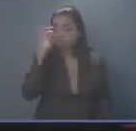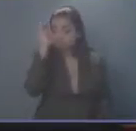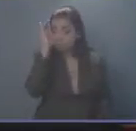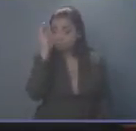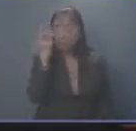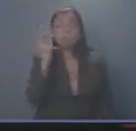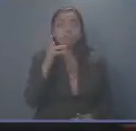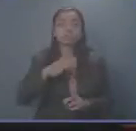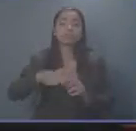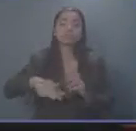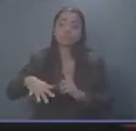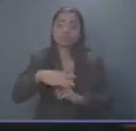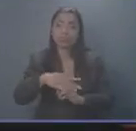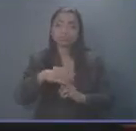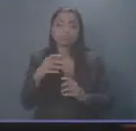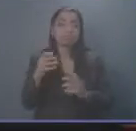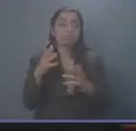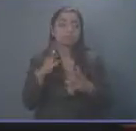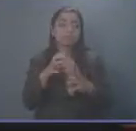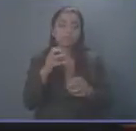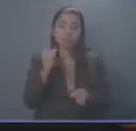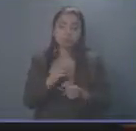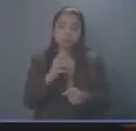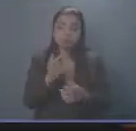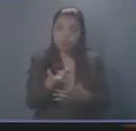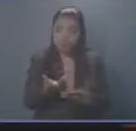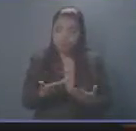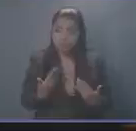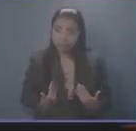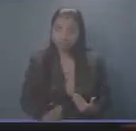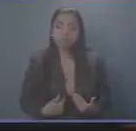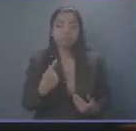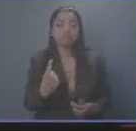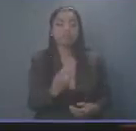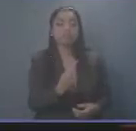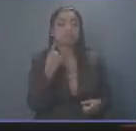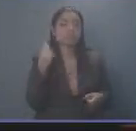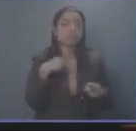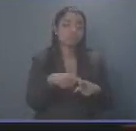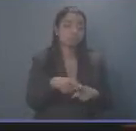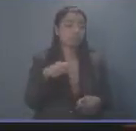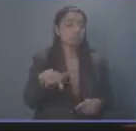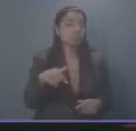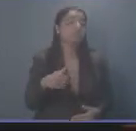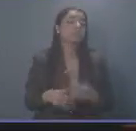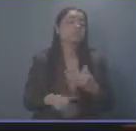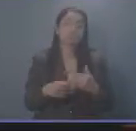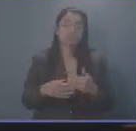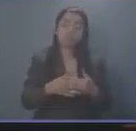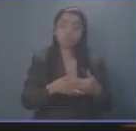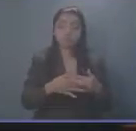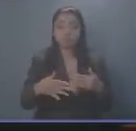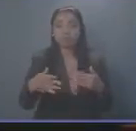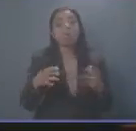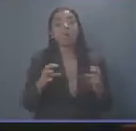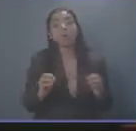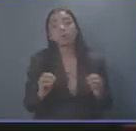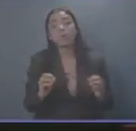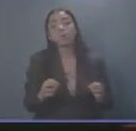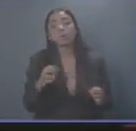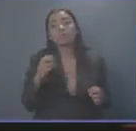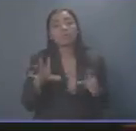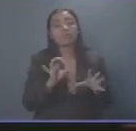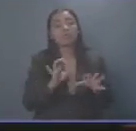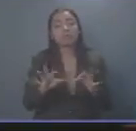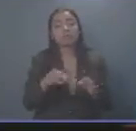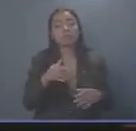la situación de la violación de los derechos humanos de nuestros compatriotas que están en tránsito o que están detenidos en algún